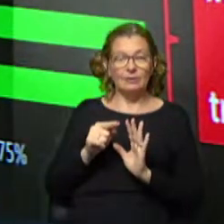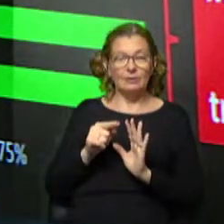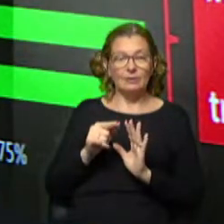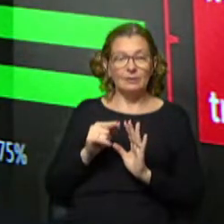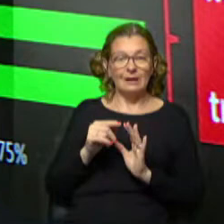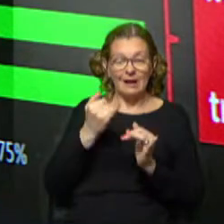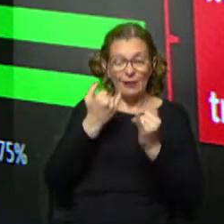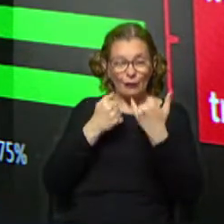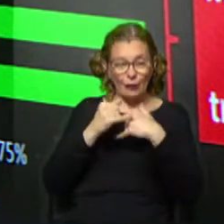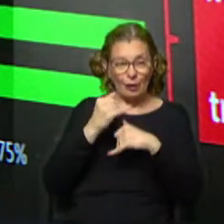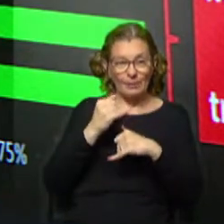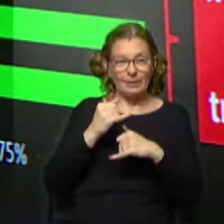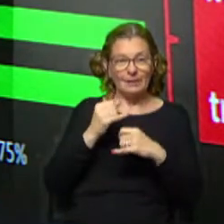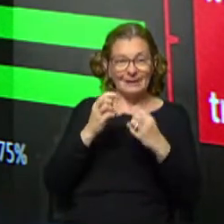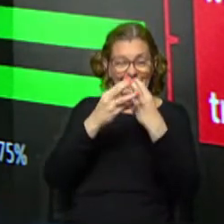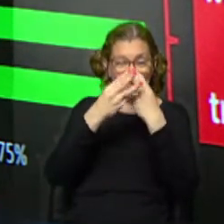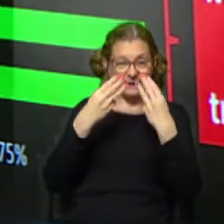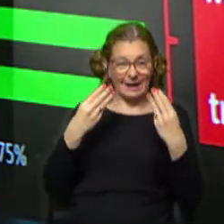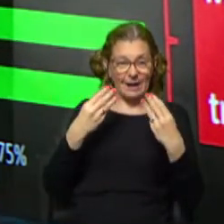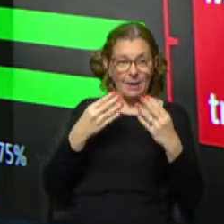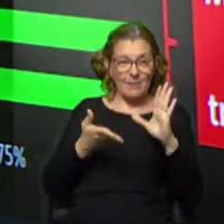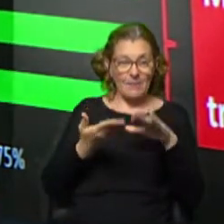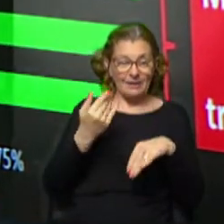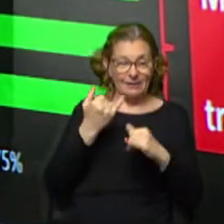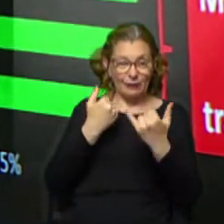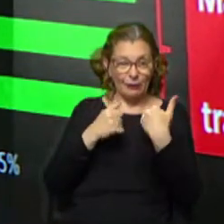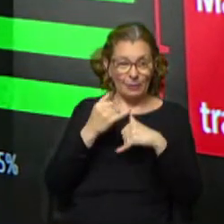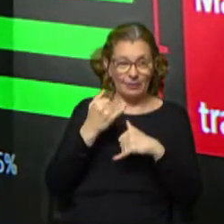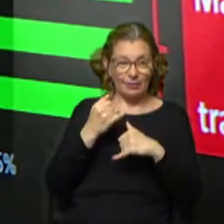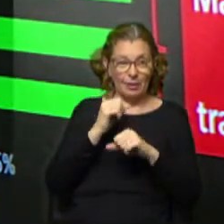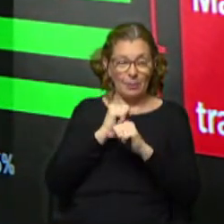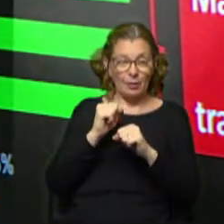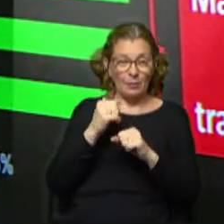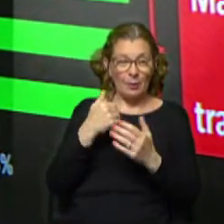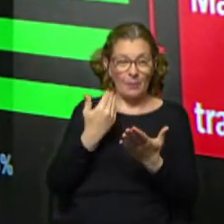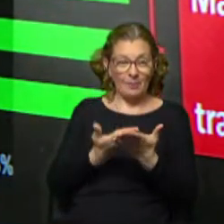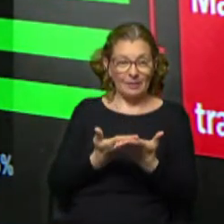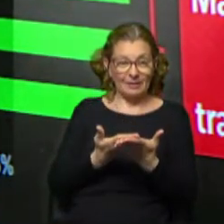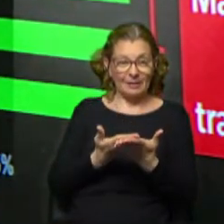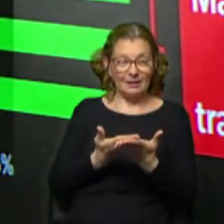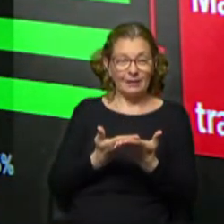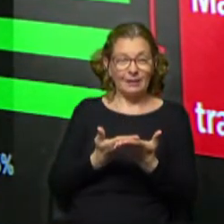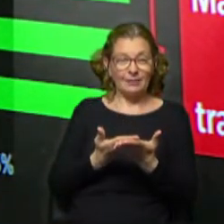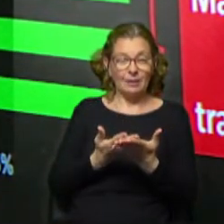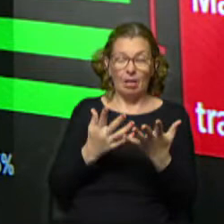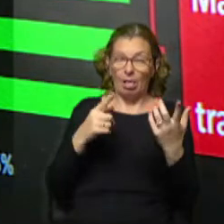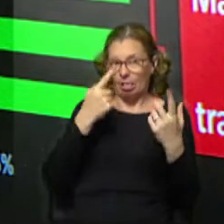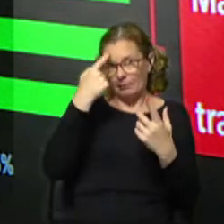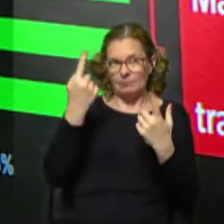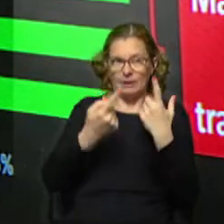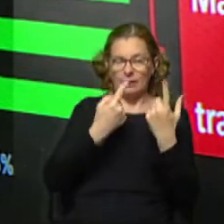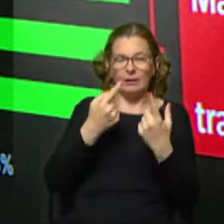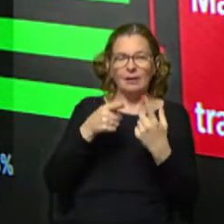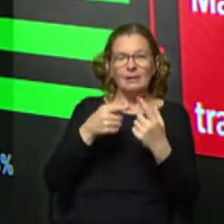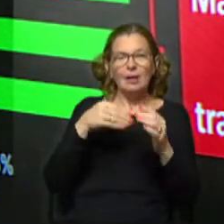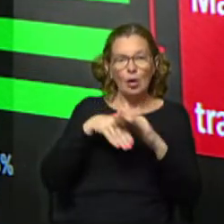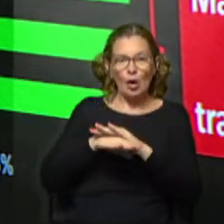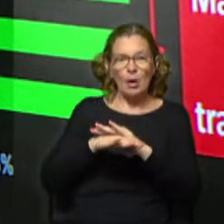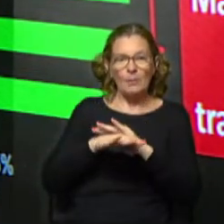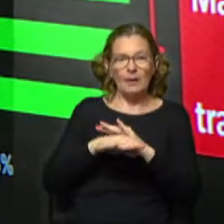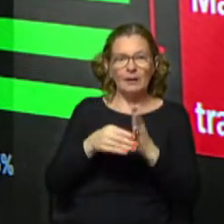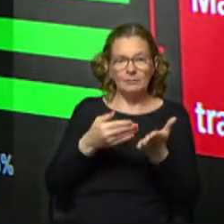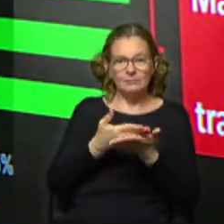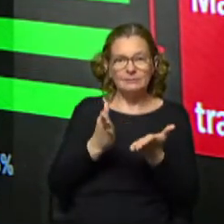informe general tiene más información de la que podemos presentar acá para no no marear Pero hay incorporarse ese tipo de